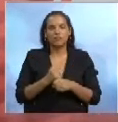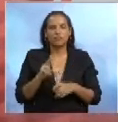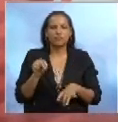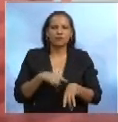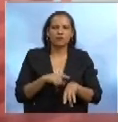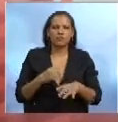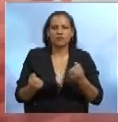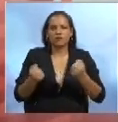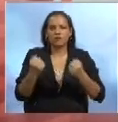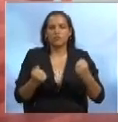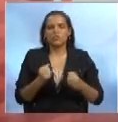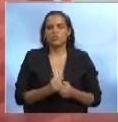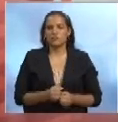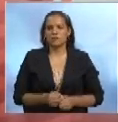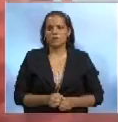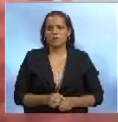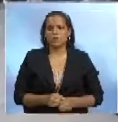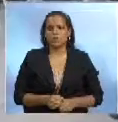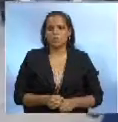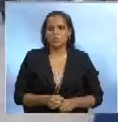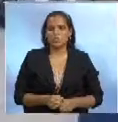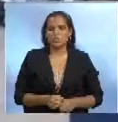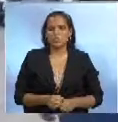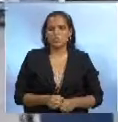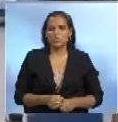mayor congestión en el tránsito.